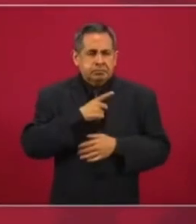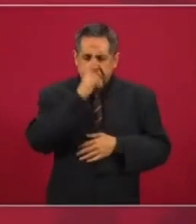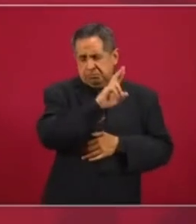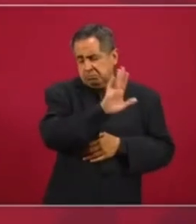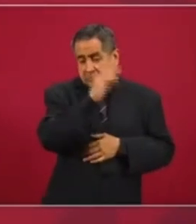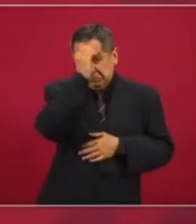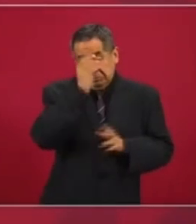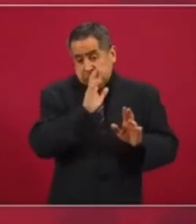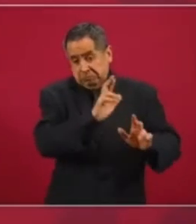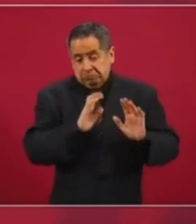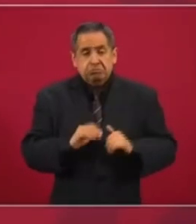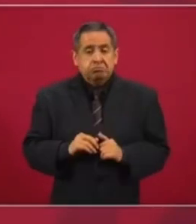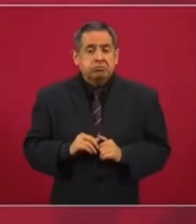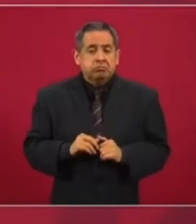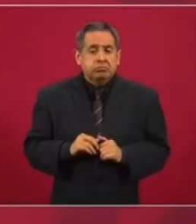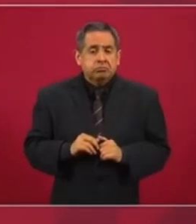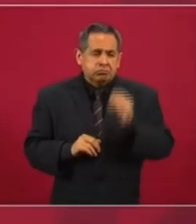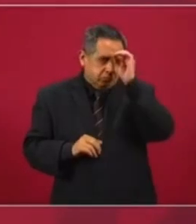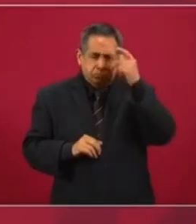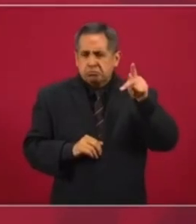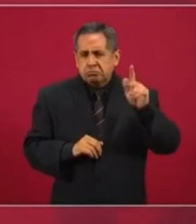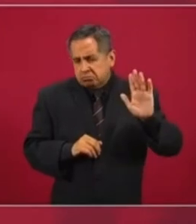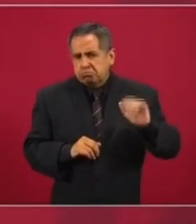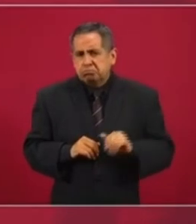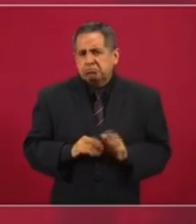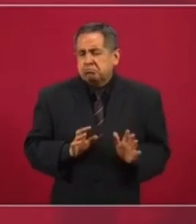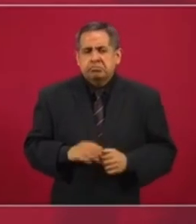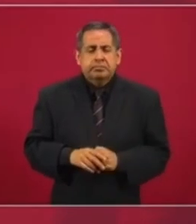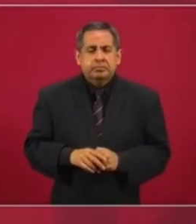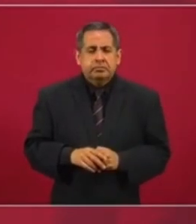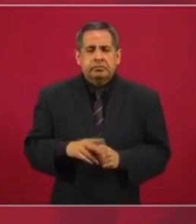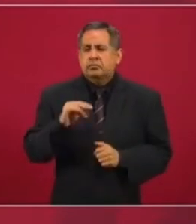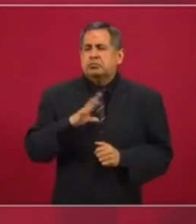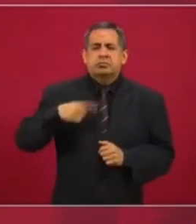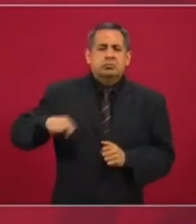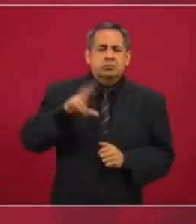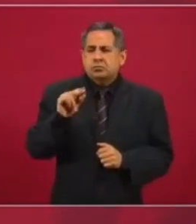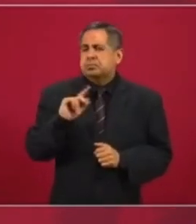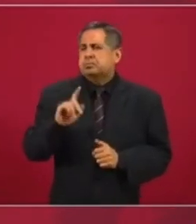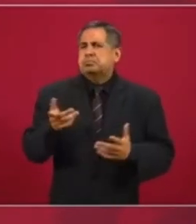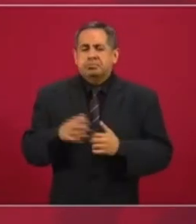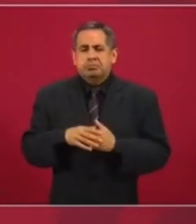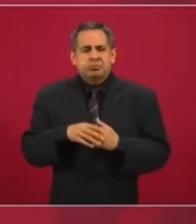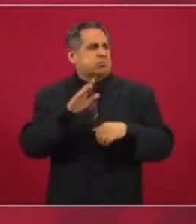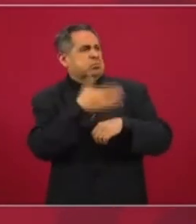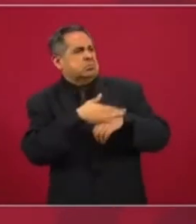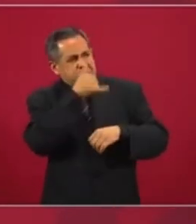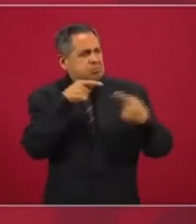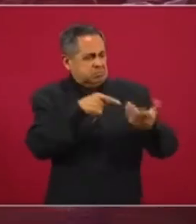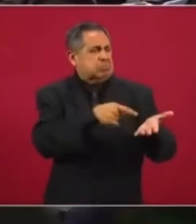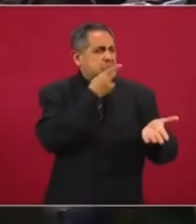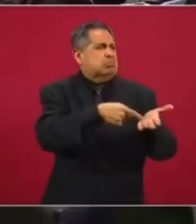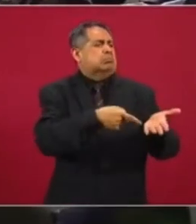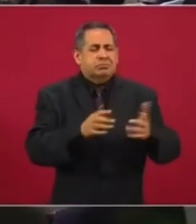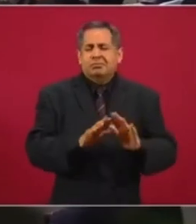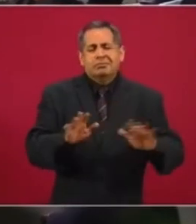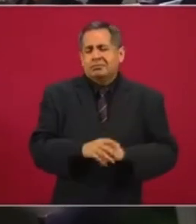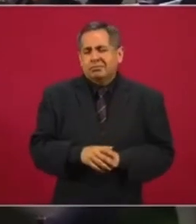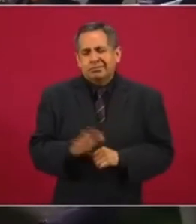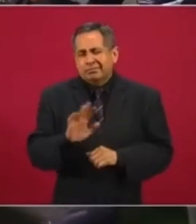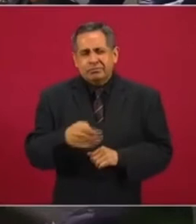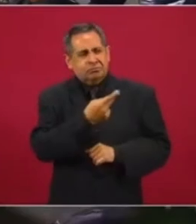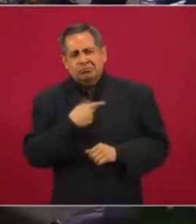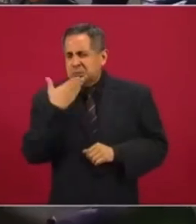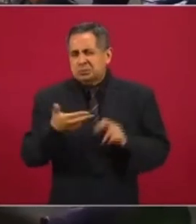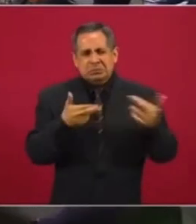respeta, es una opinión, básicamente. Y no vamos nosotros a confrontarnos. Tenemos muy buena